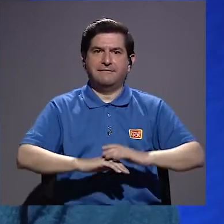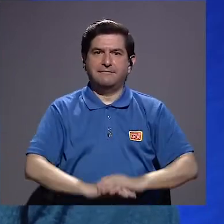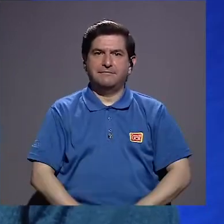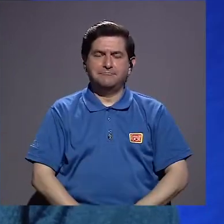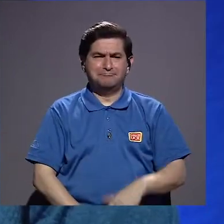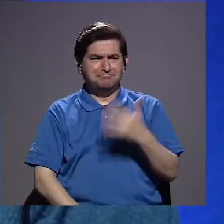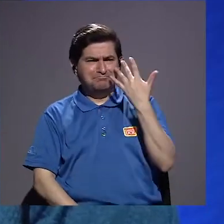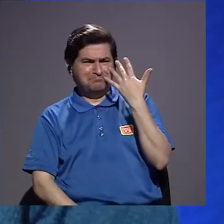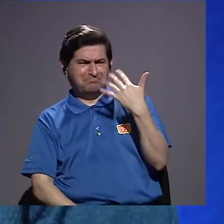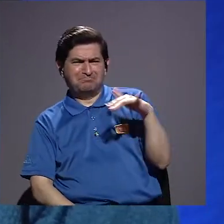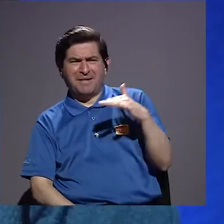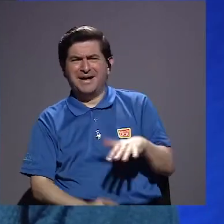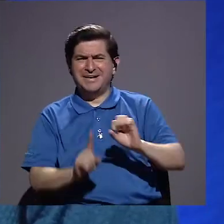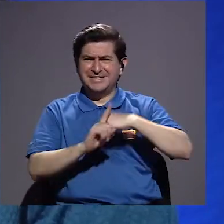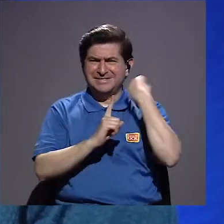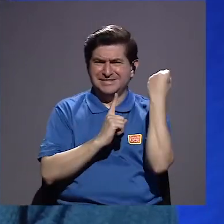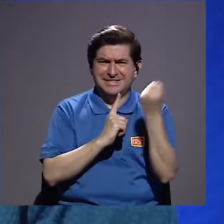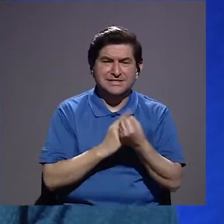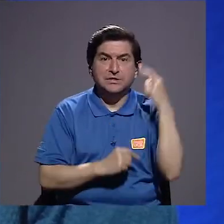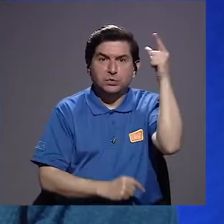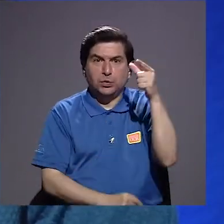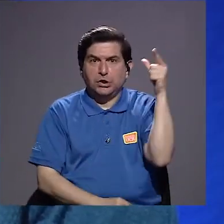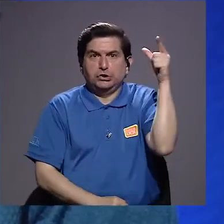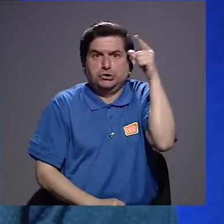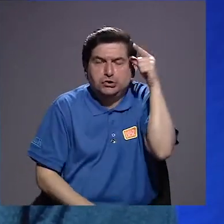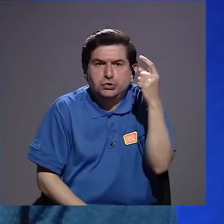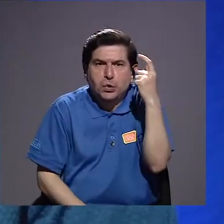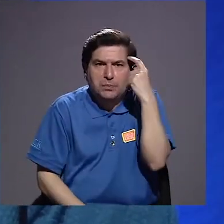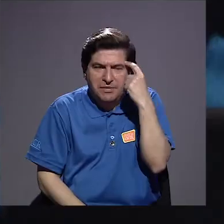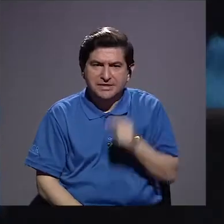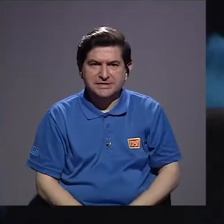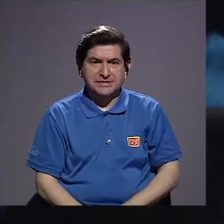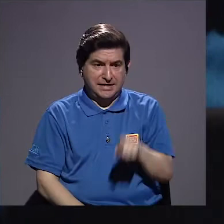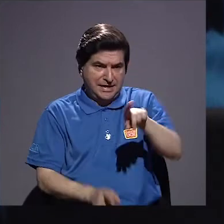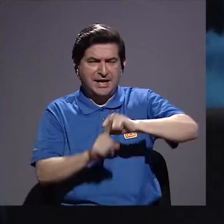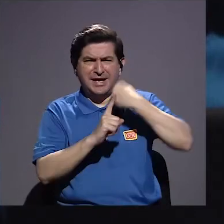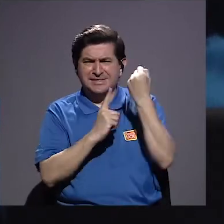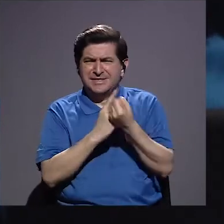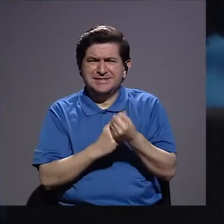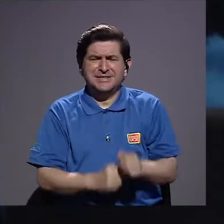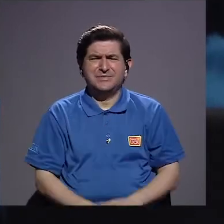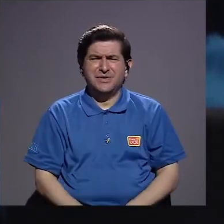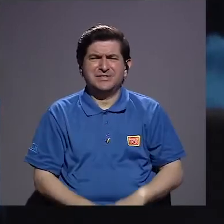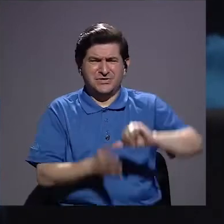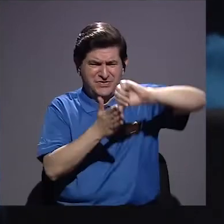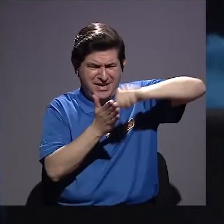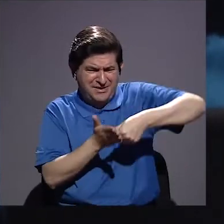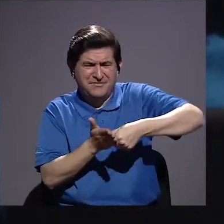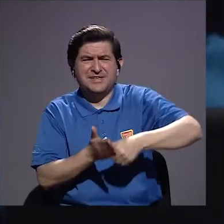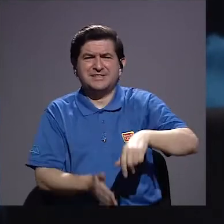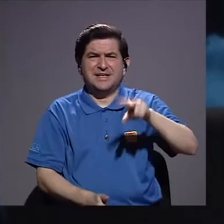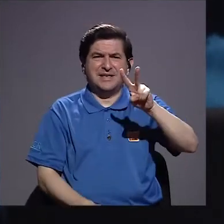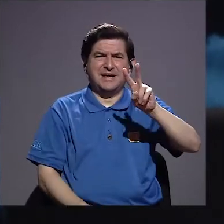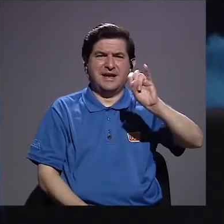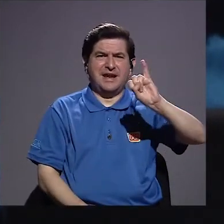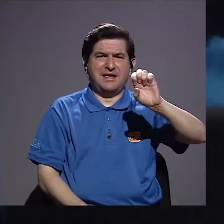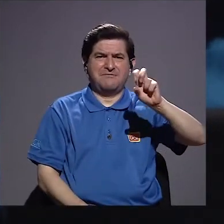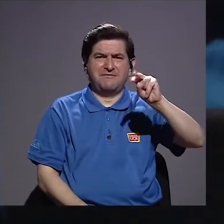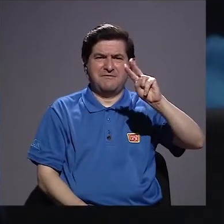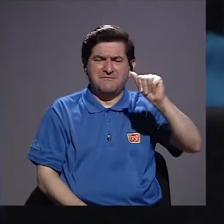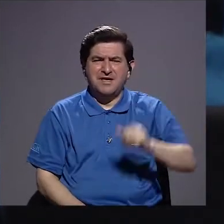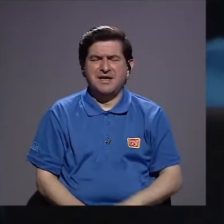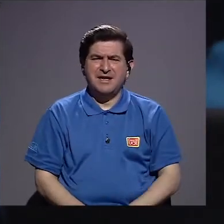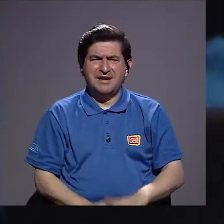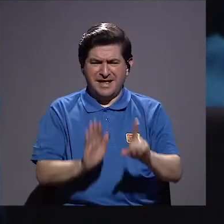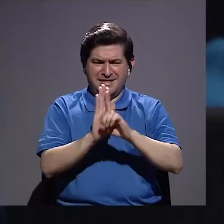una situación lógica que se pensara que fuera así. ¿Por qué tuvo que reafirmarse en esta conferencia que los derechos